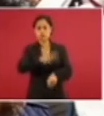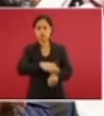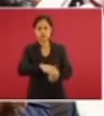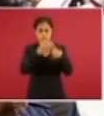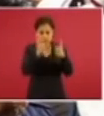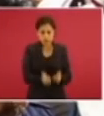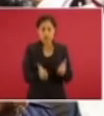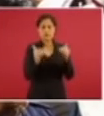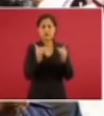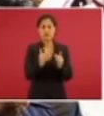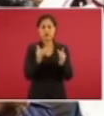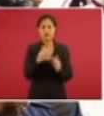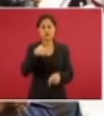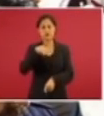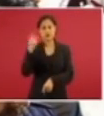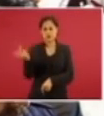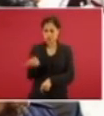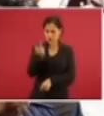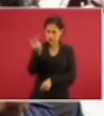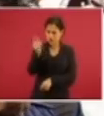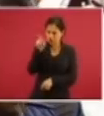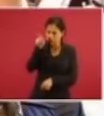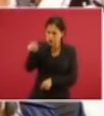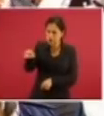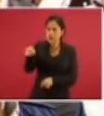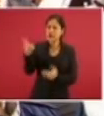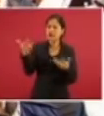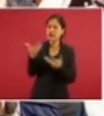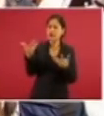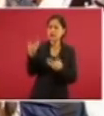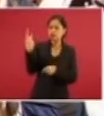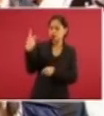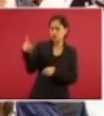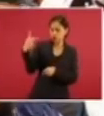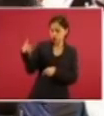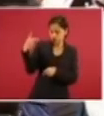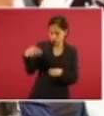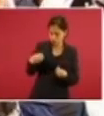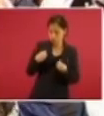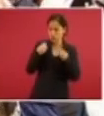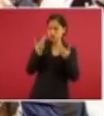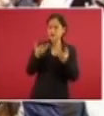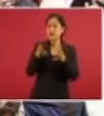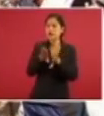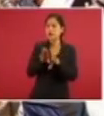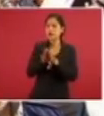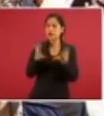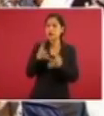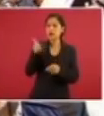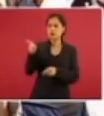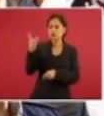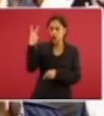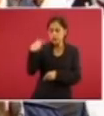como presidente de México, ¿qué medidas va a tomar de manera personal durante estos días? Coméntenos si esta gira que va a